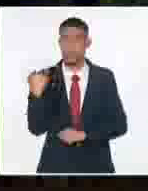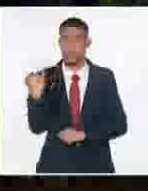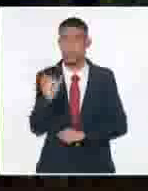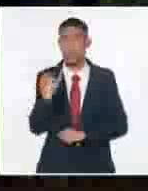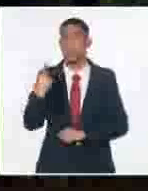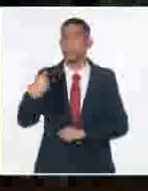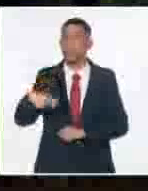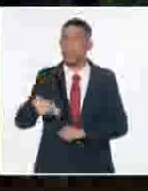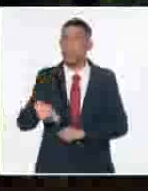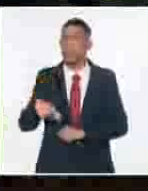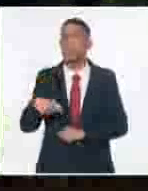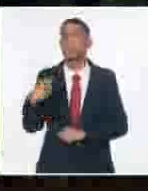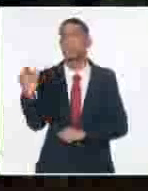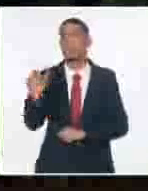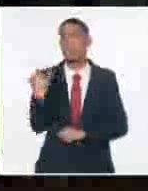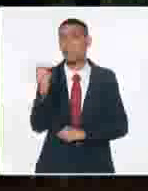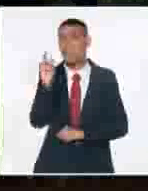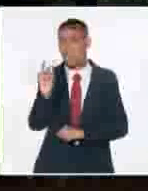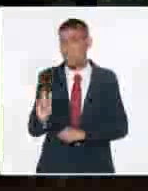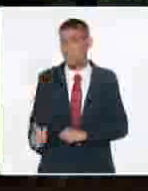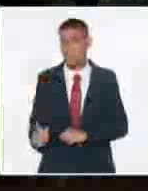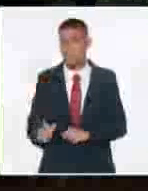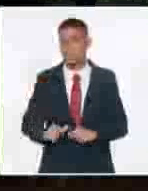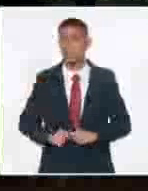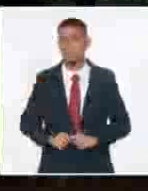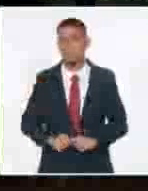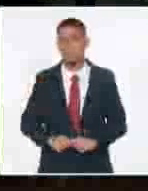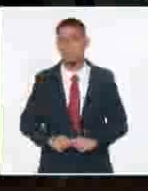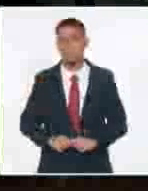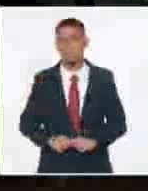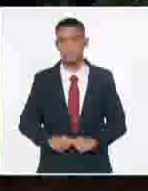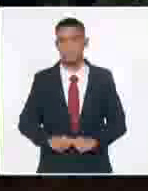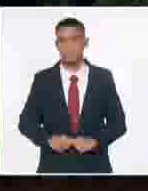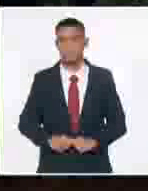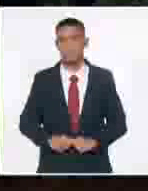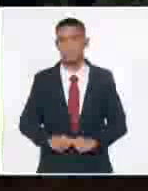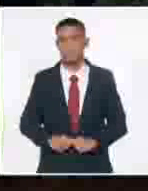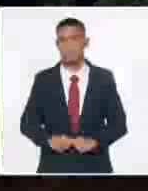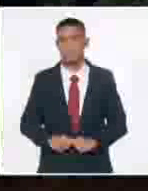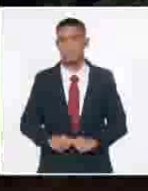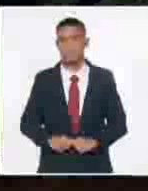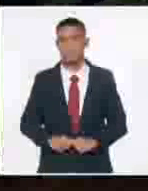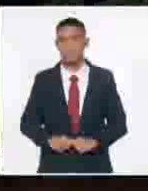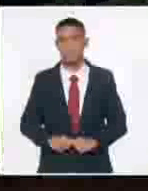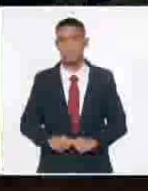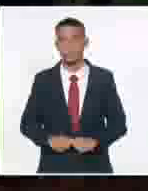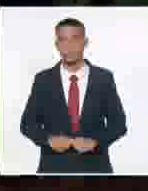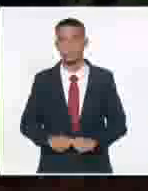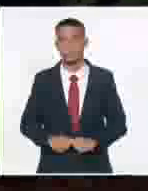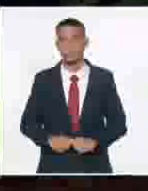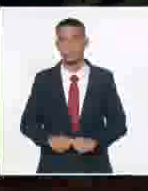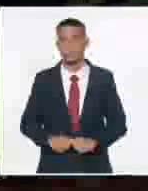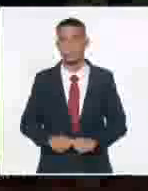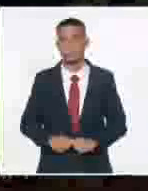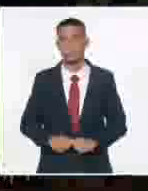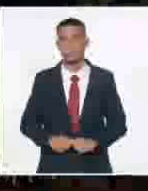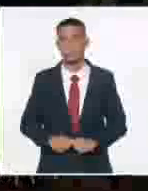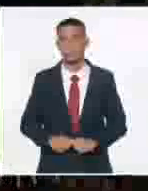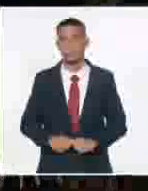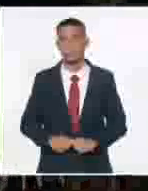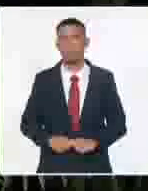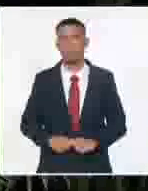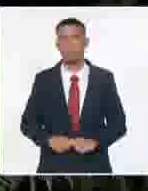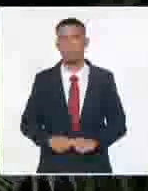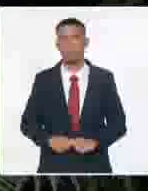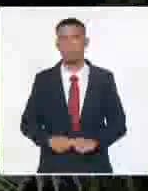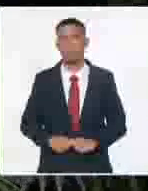derecho internacional humanitario. Han impedido e impiden hasta este momento